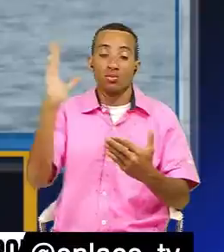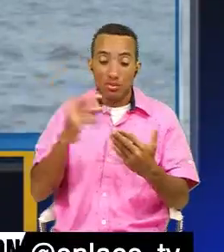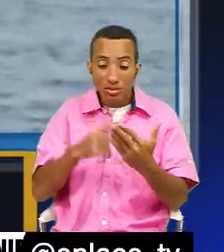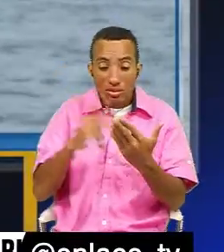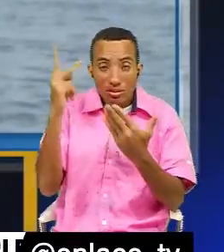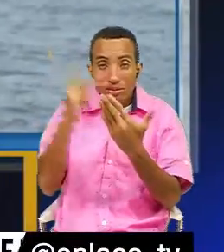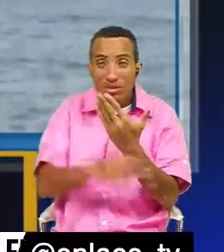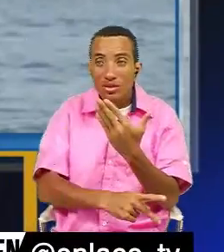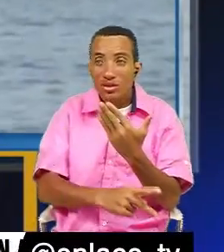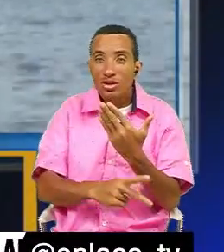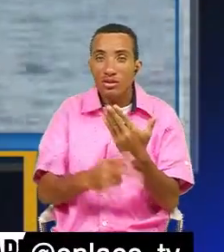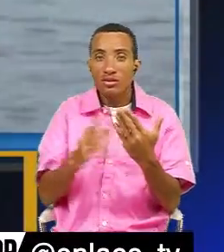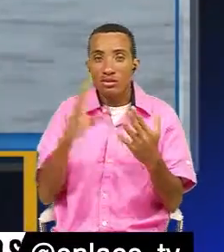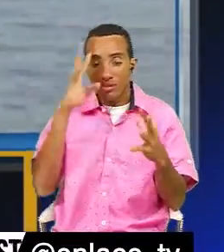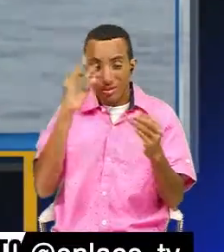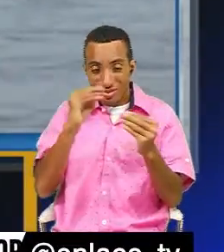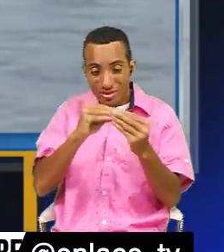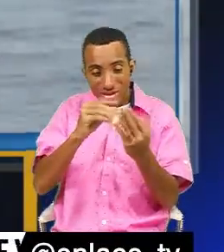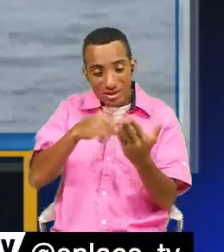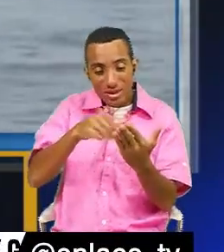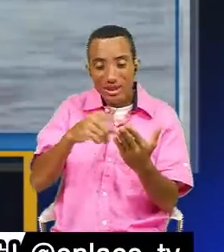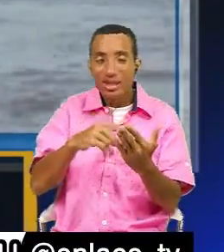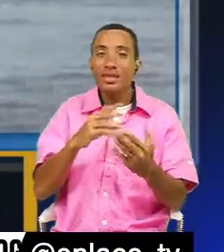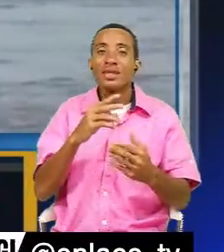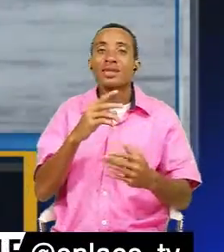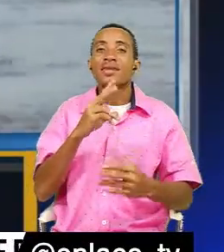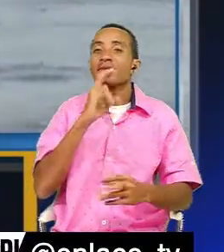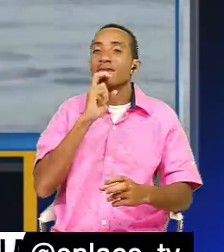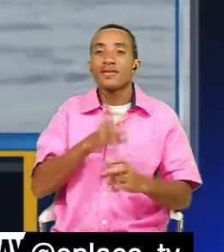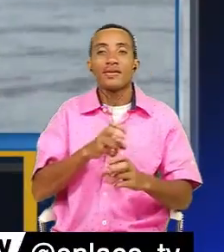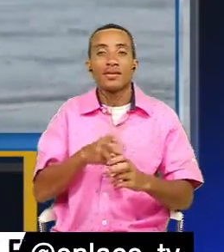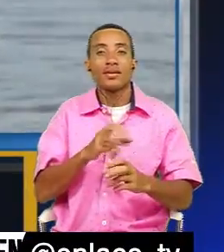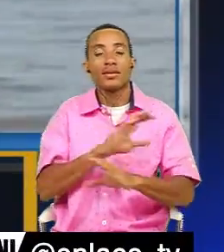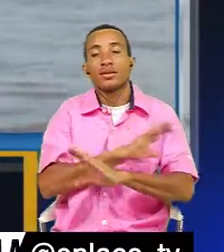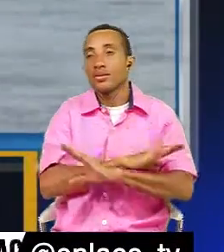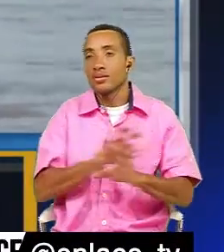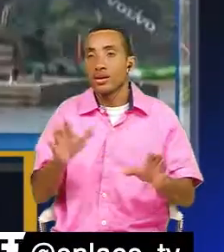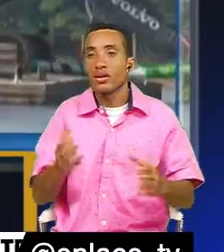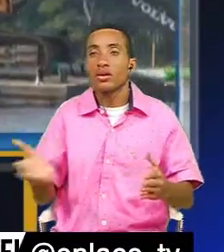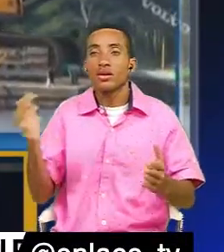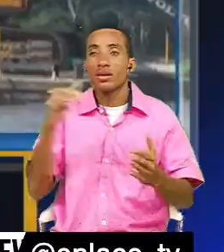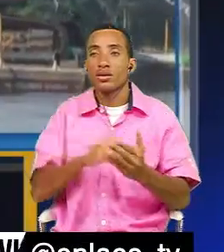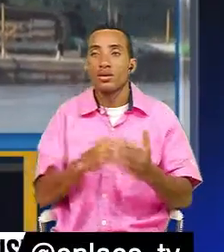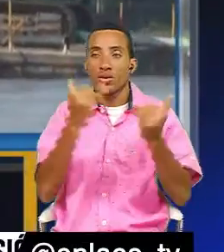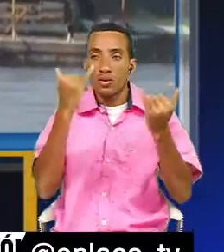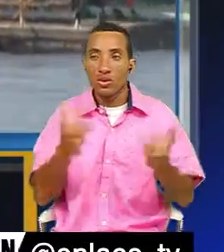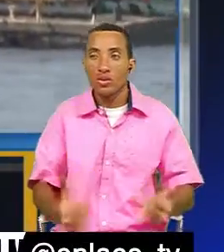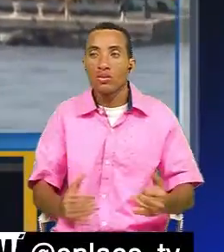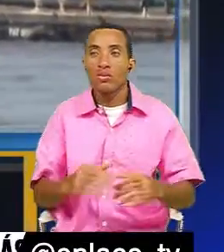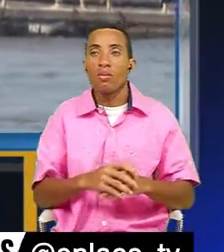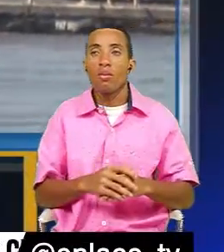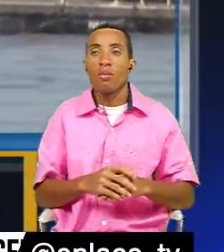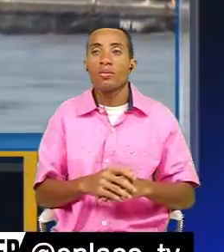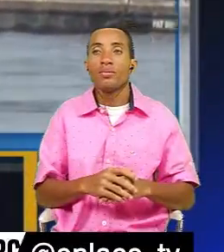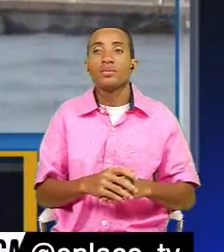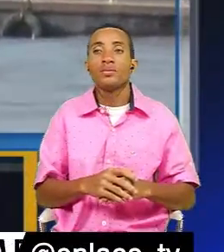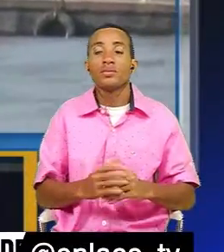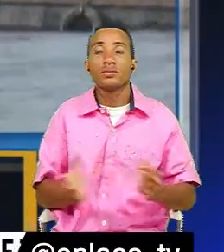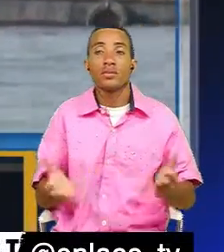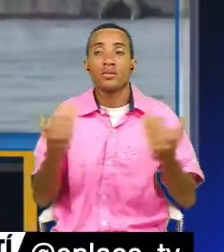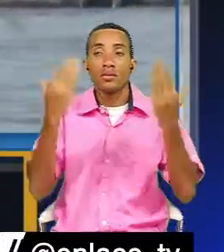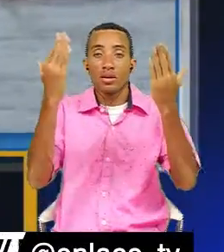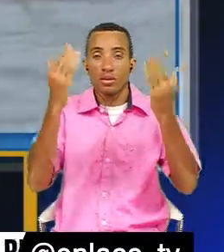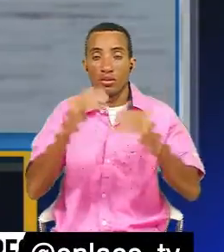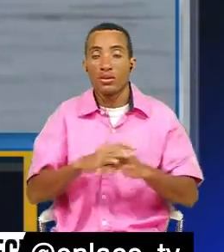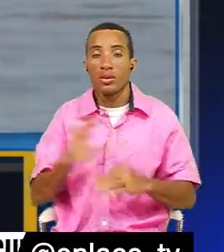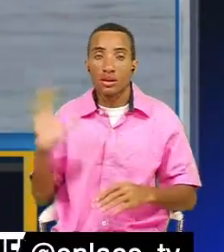contrato muy difícilmente volveremos a realizar este contrato que hoy era una realidad y que le iba a servir